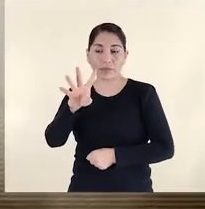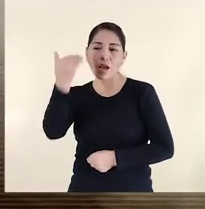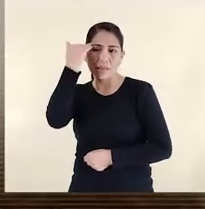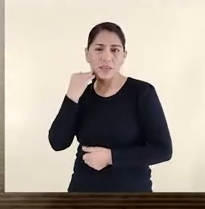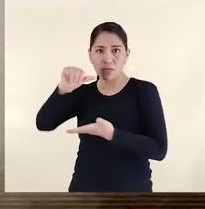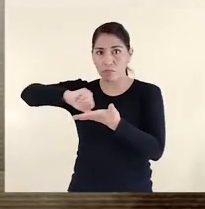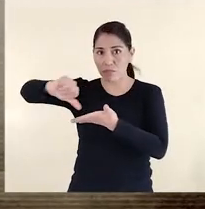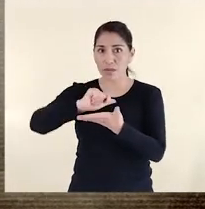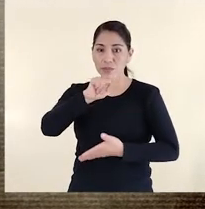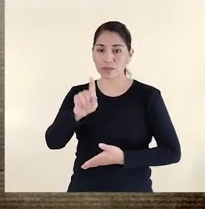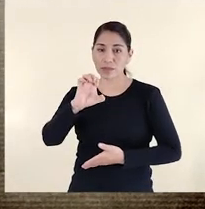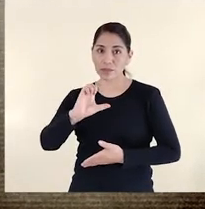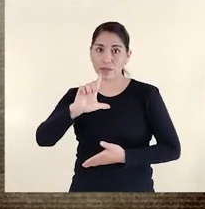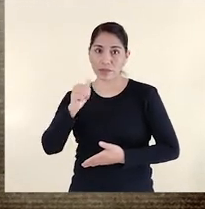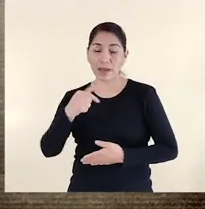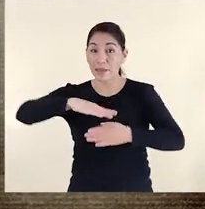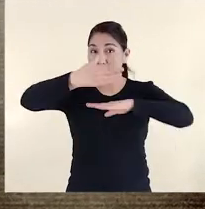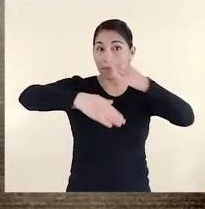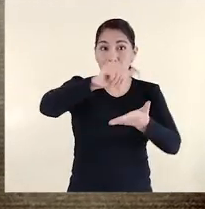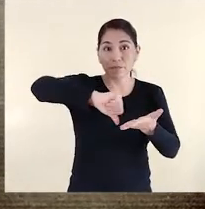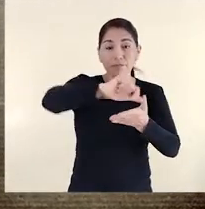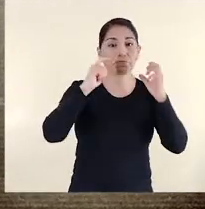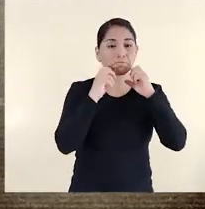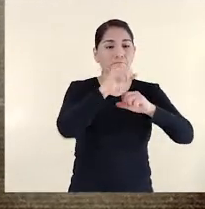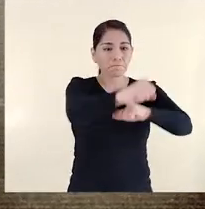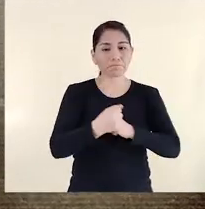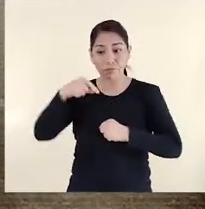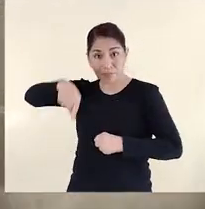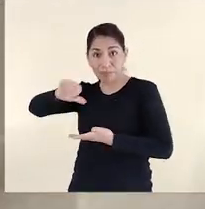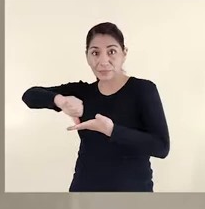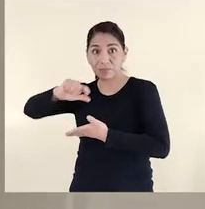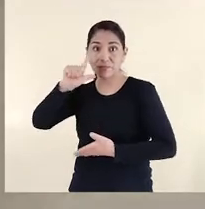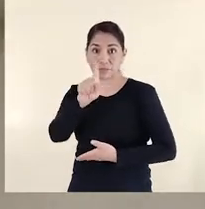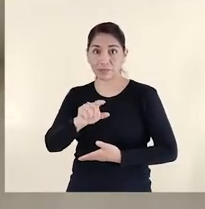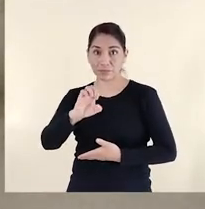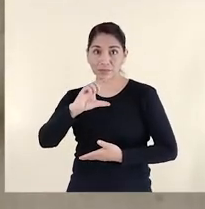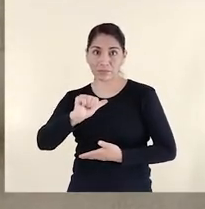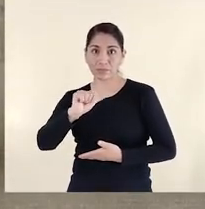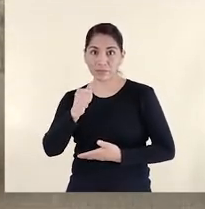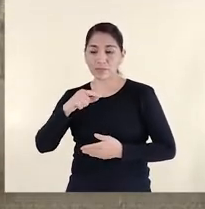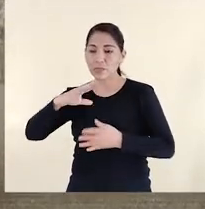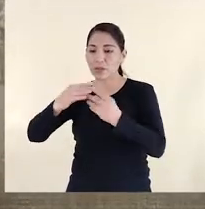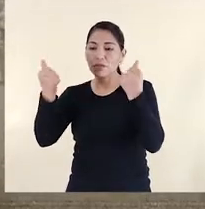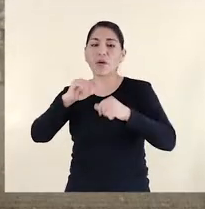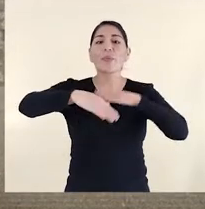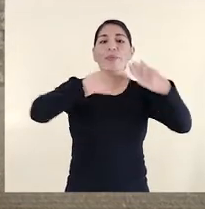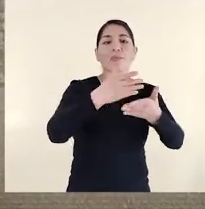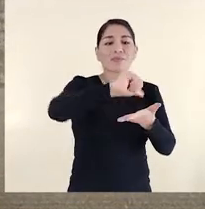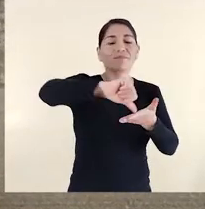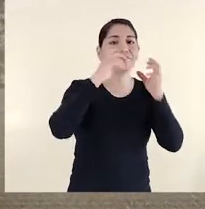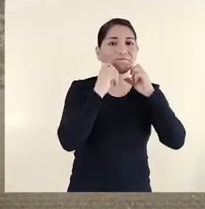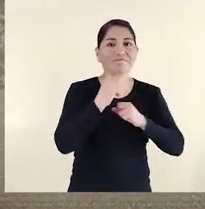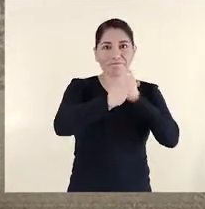Cela, mucho antes que aparezca la Plaza San Martín. Precisamente aquella Plaza Cela desapareció cuando se abrió la Plaza San Martín